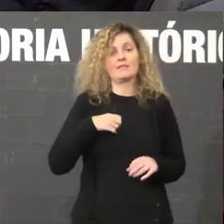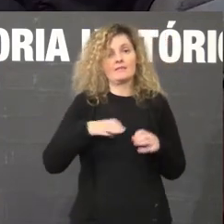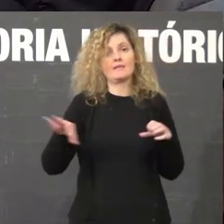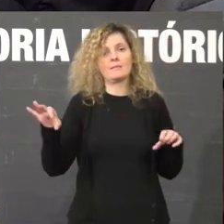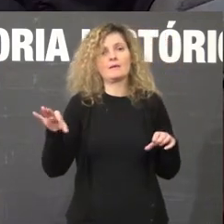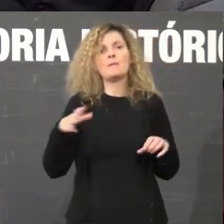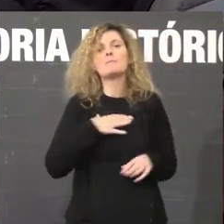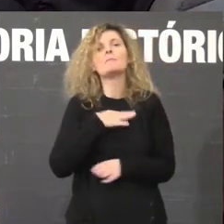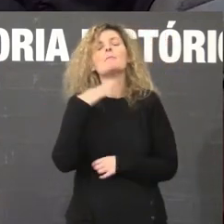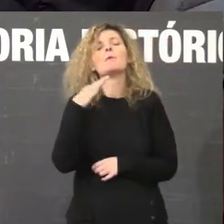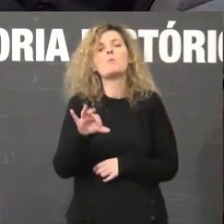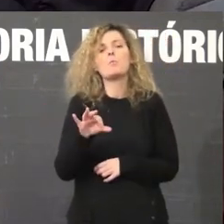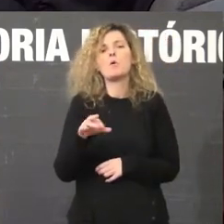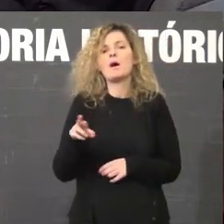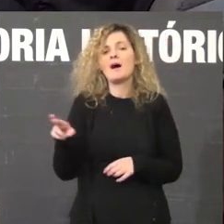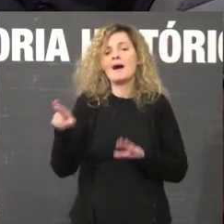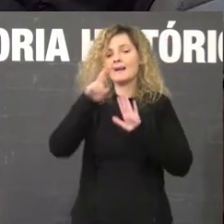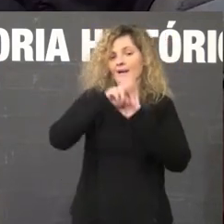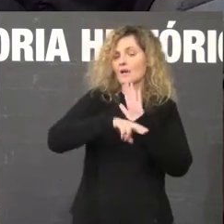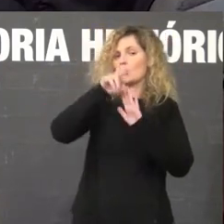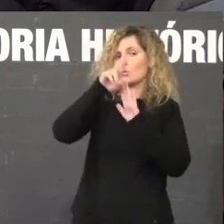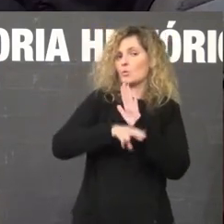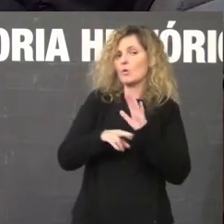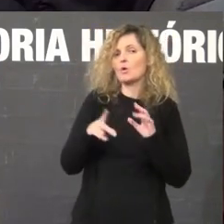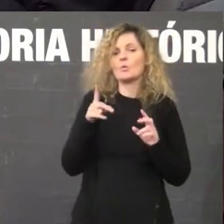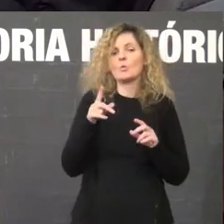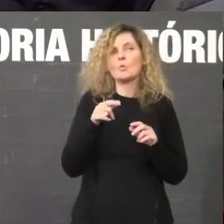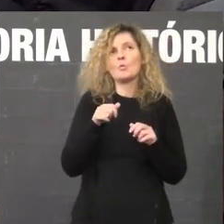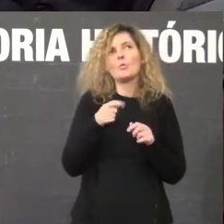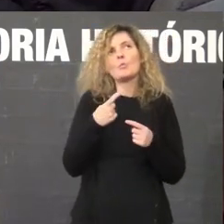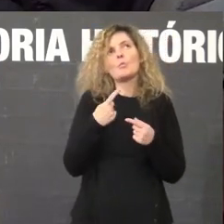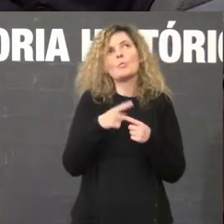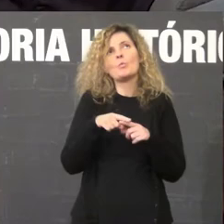sí que se pode regulamentar unha serie de